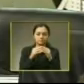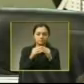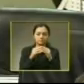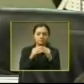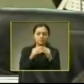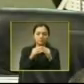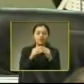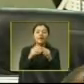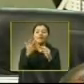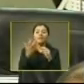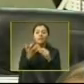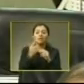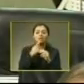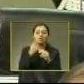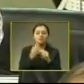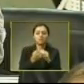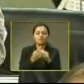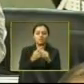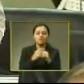quiero resaltar